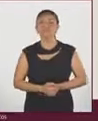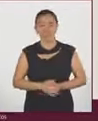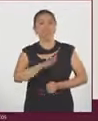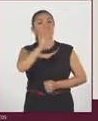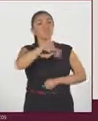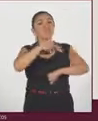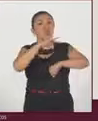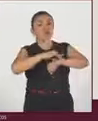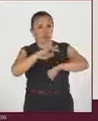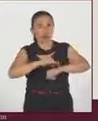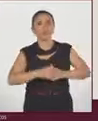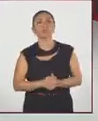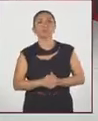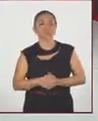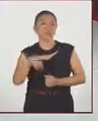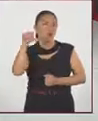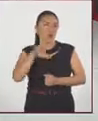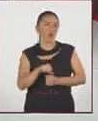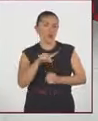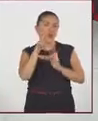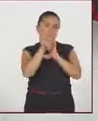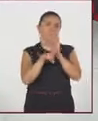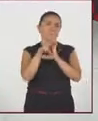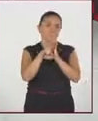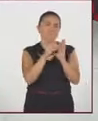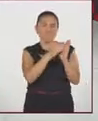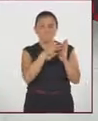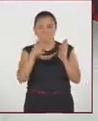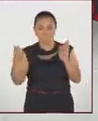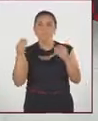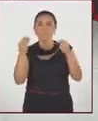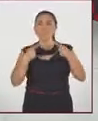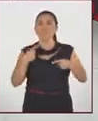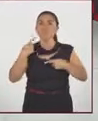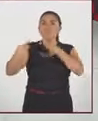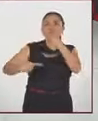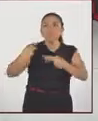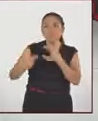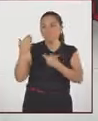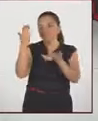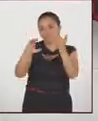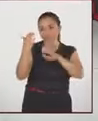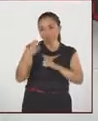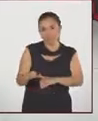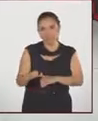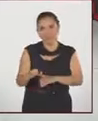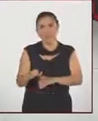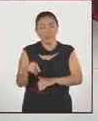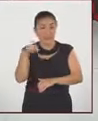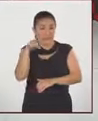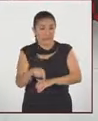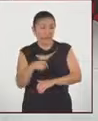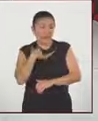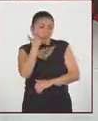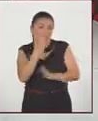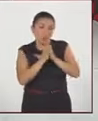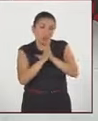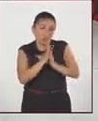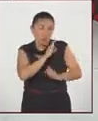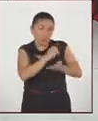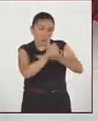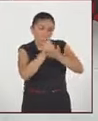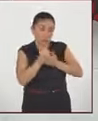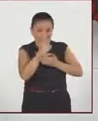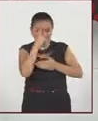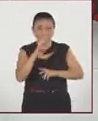Gerardo, a lo largo de la transmisión hemos recibido varias preguntas, varios comentarios, y esta parte del programa me gustaría mucho que participaras